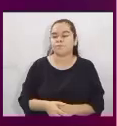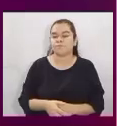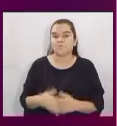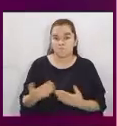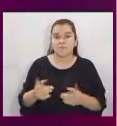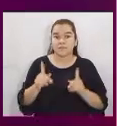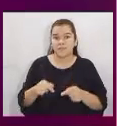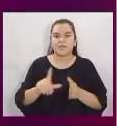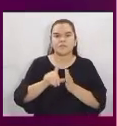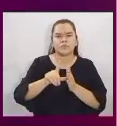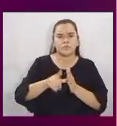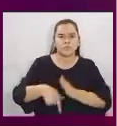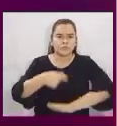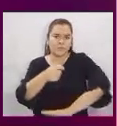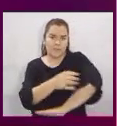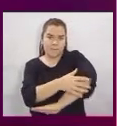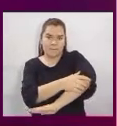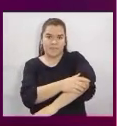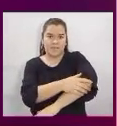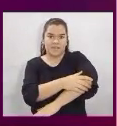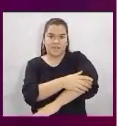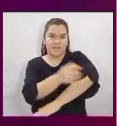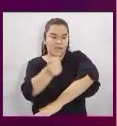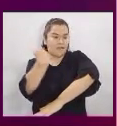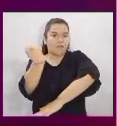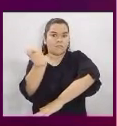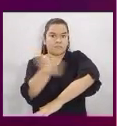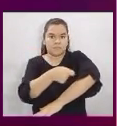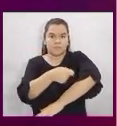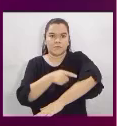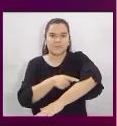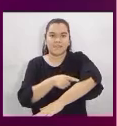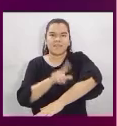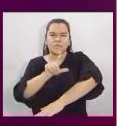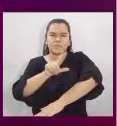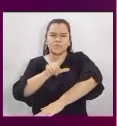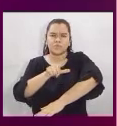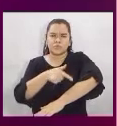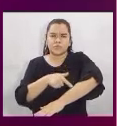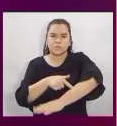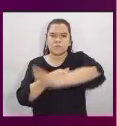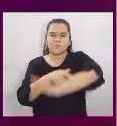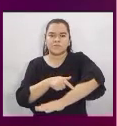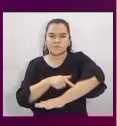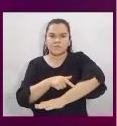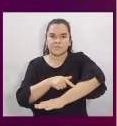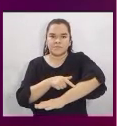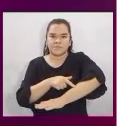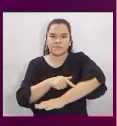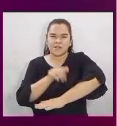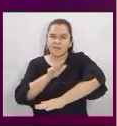a la de Alain, es decir, con respuestas muy lentas o directamente no